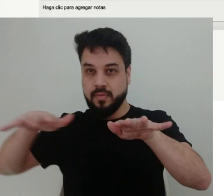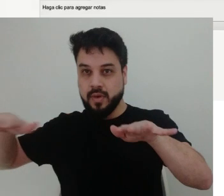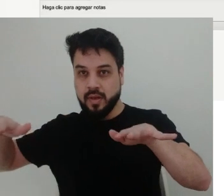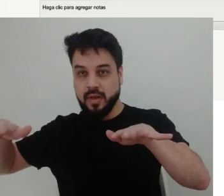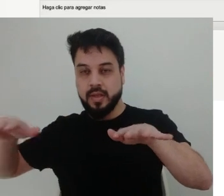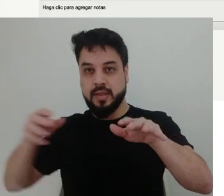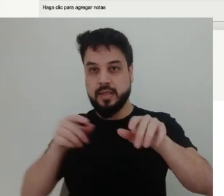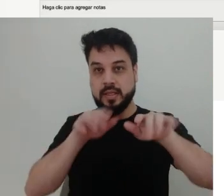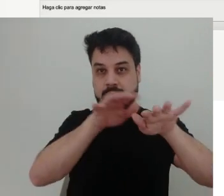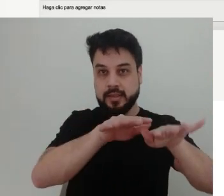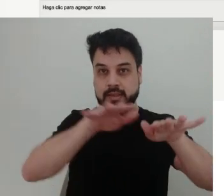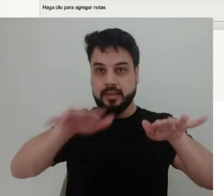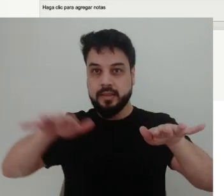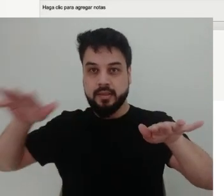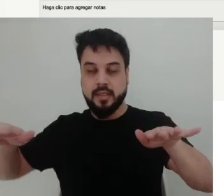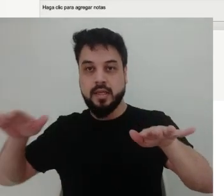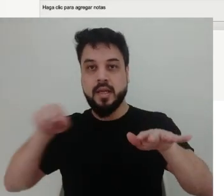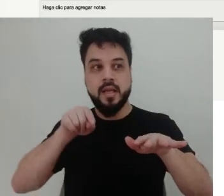territoriales,